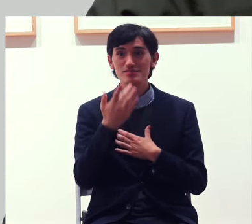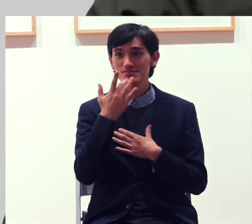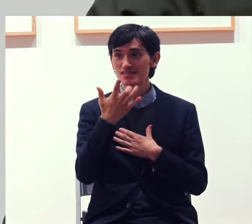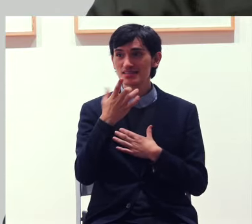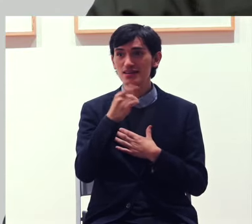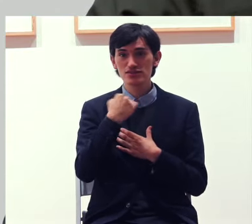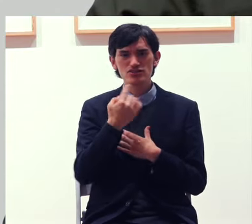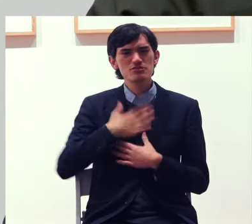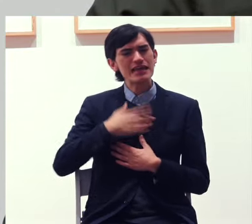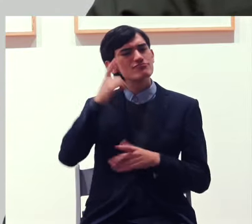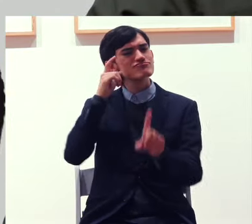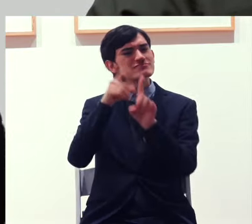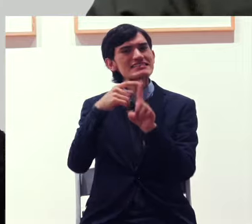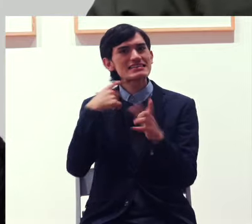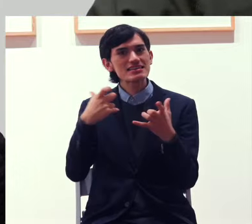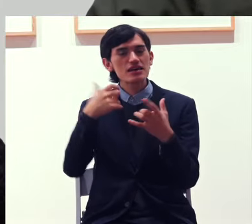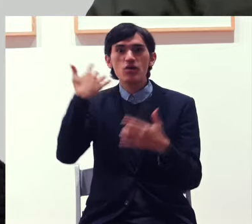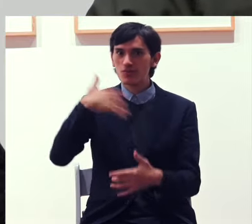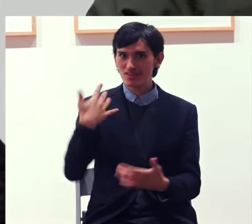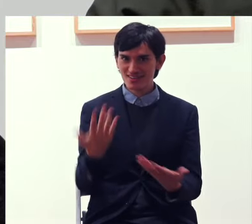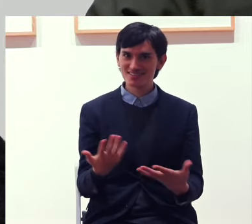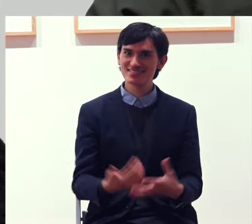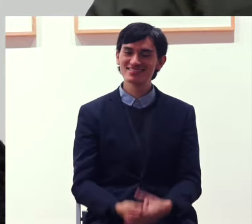hay que saber bien lo que uno quiere, ¿no?